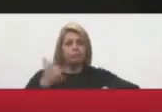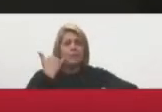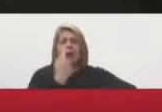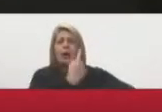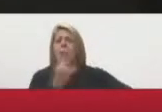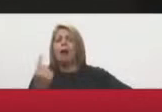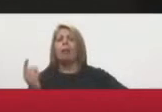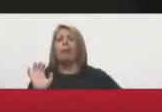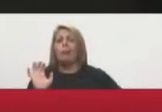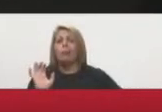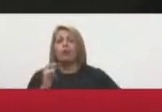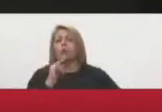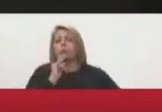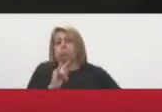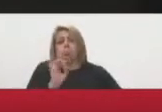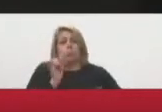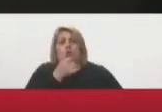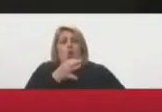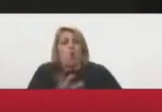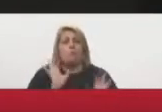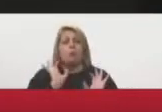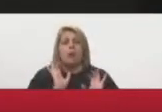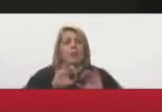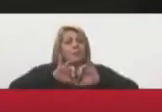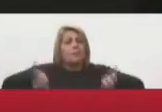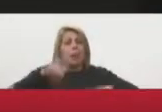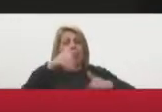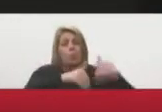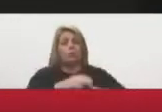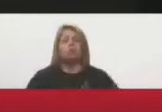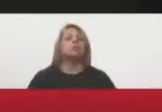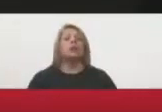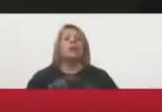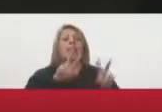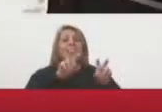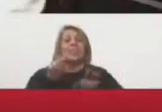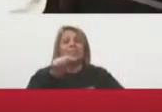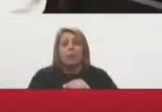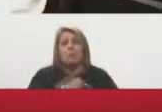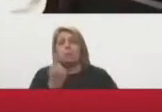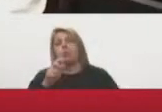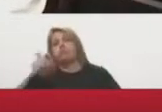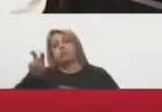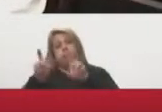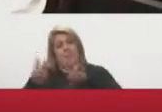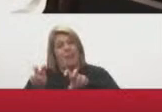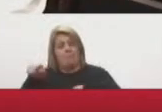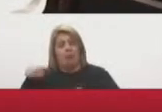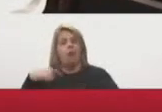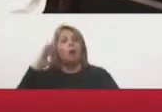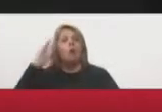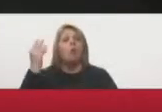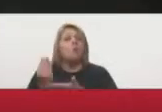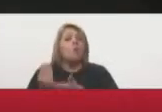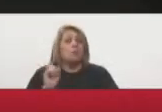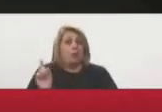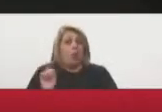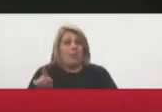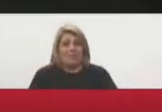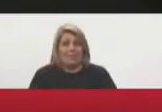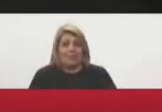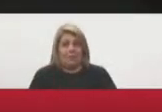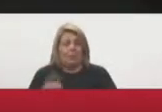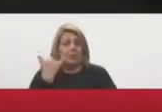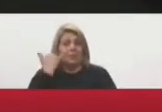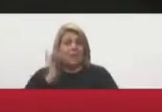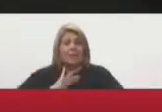uno vote como tiene que votar, por separado, el pliego de una jueza que para nosotros no es tal. Y ganamos